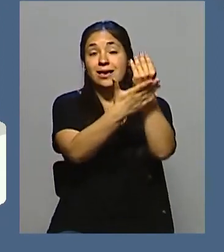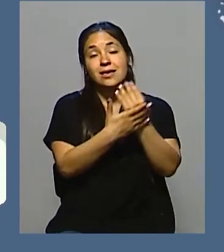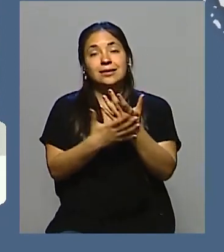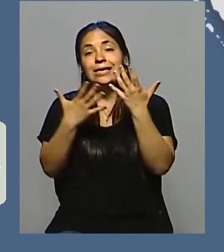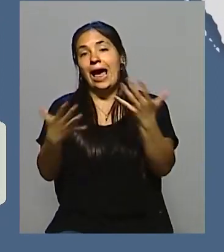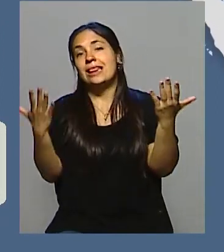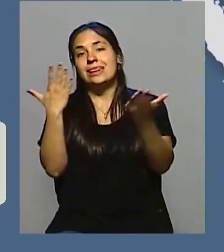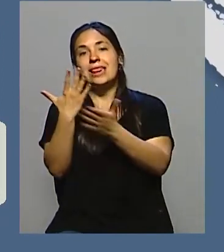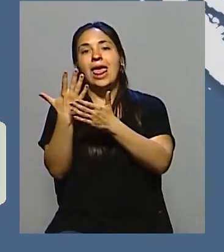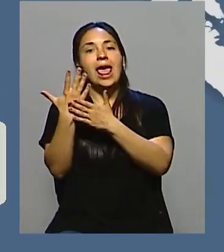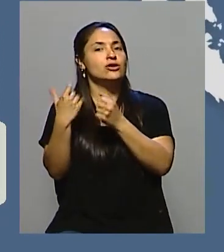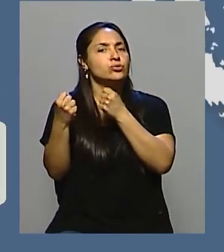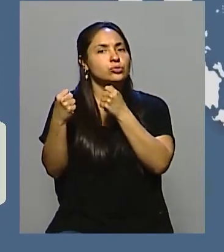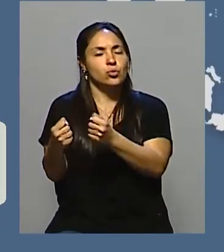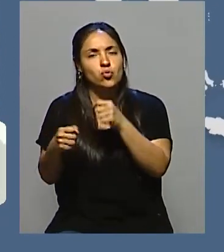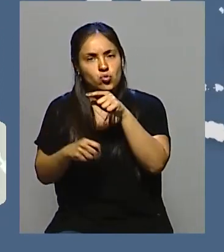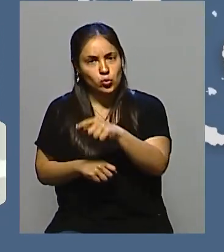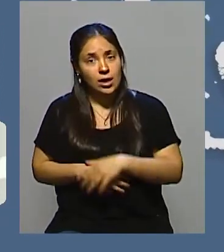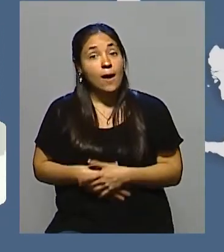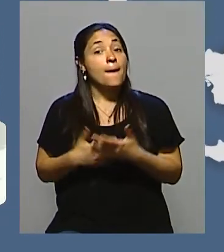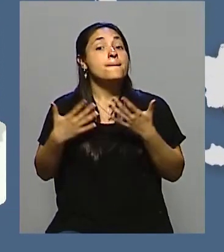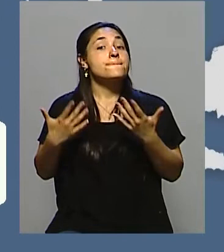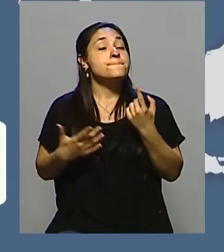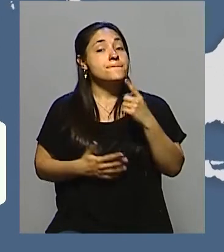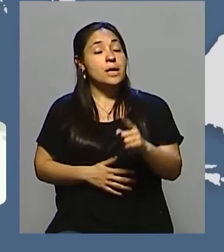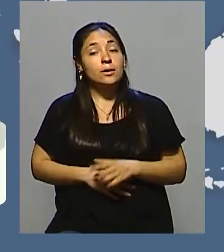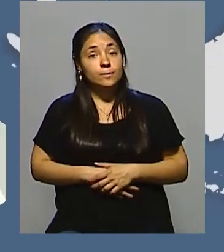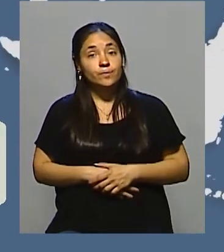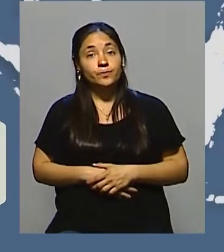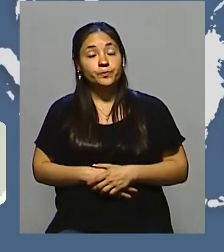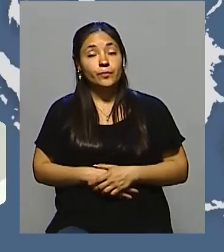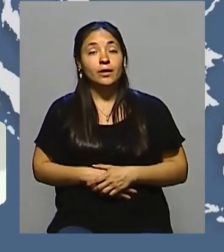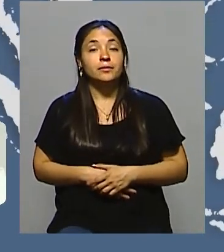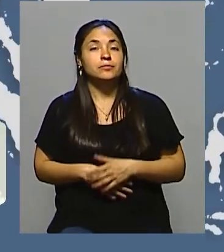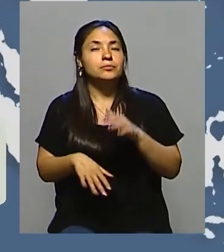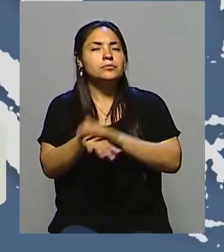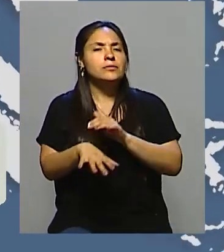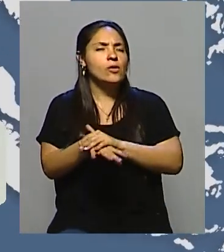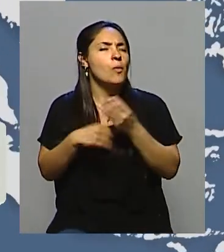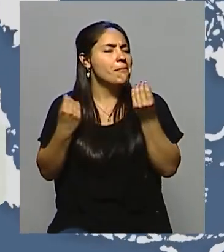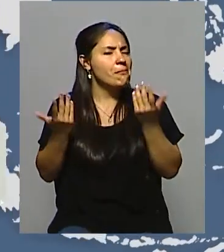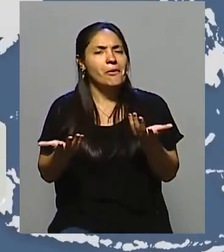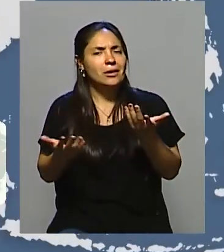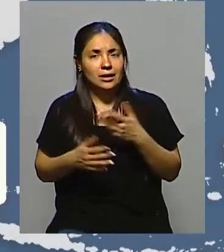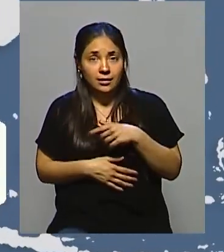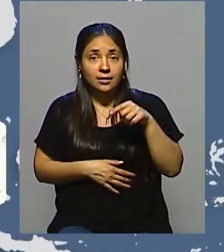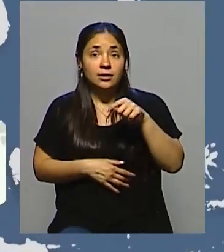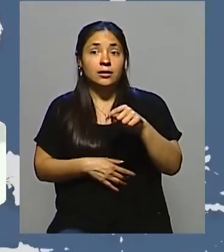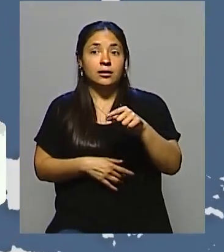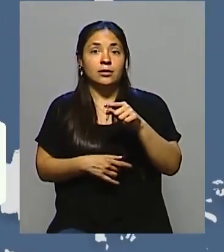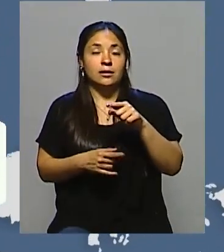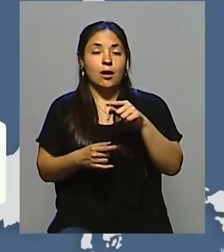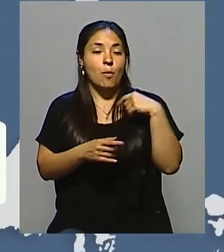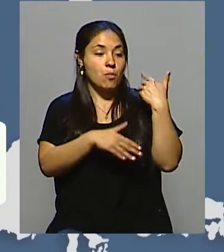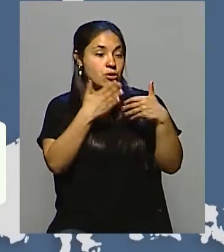derecha conservadora. Pero ¿esto a qué se debe? Yo creo se debe al asunto que el progresismo